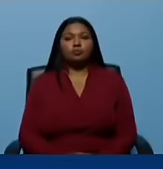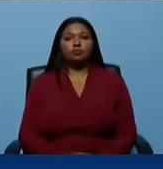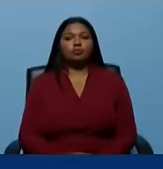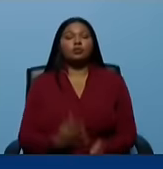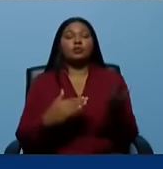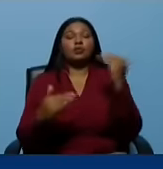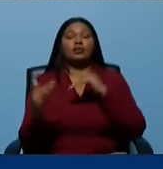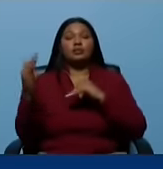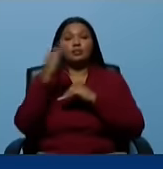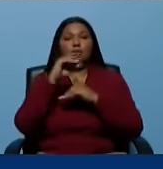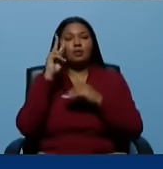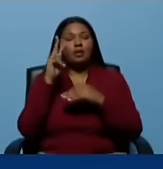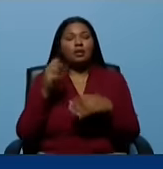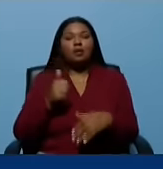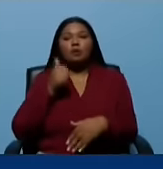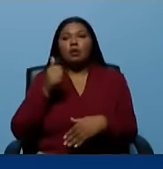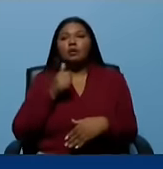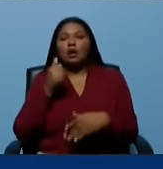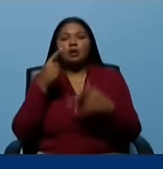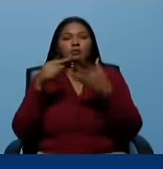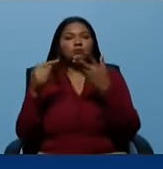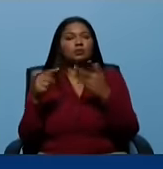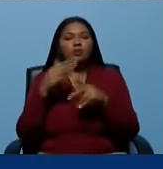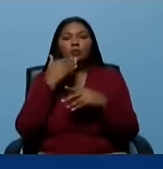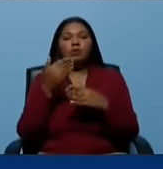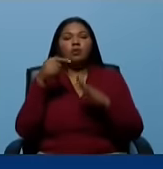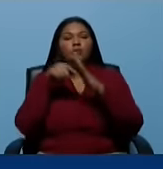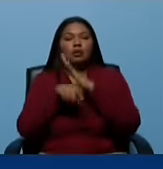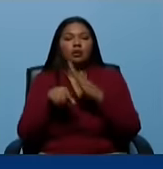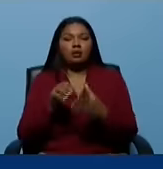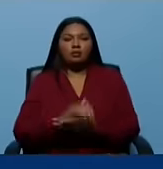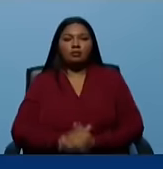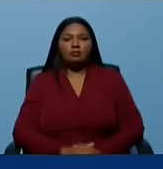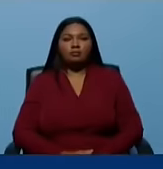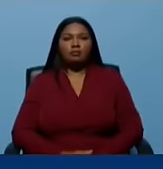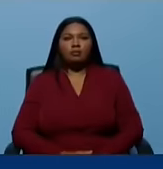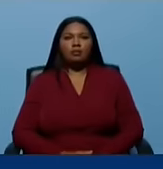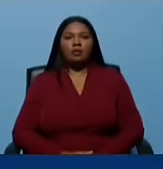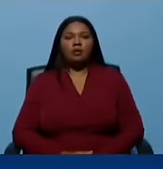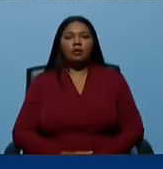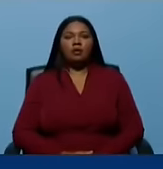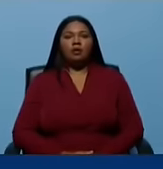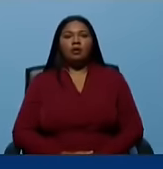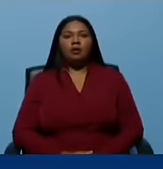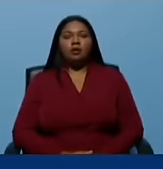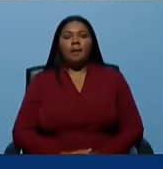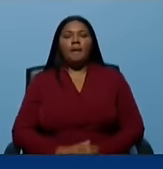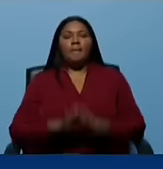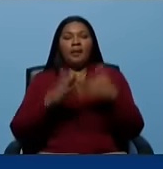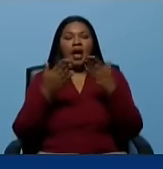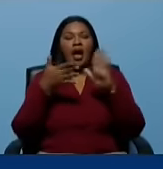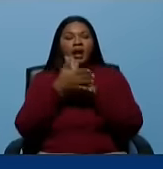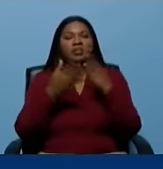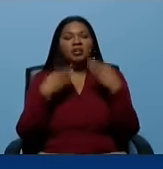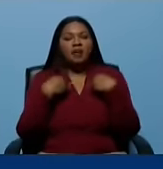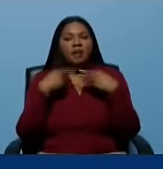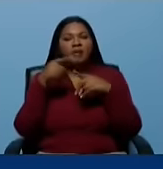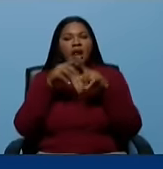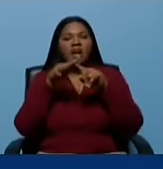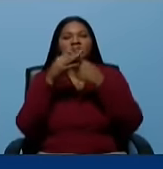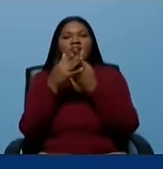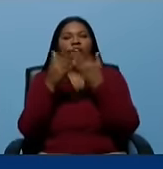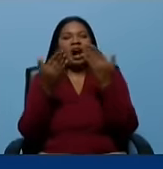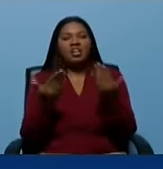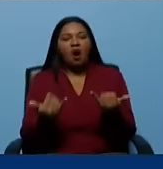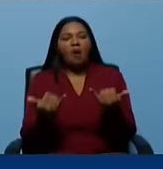encima de cualquier solicitud interna que que haya ocurrido en O sea